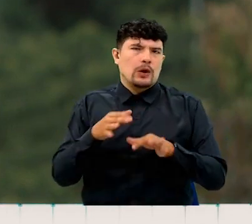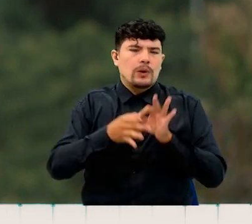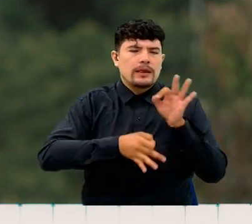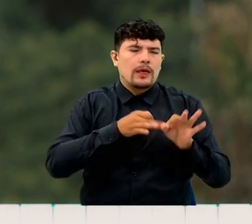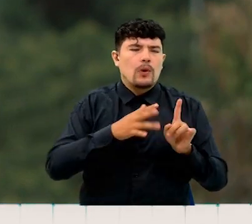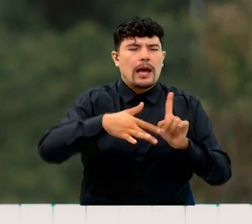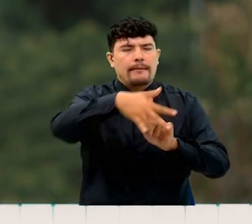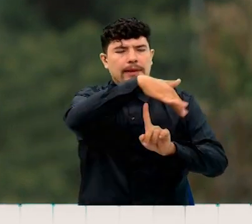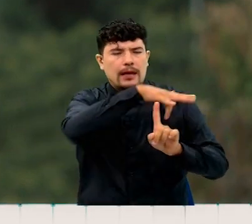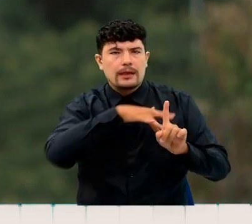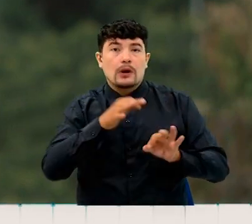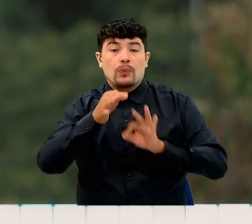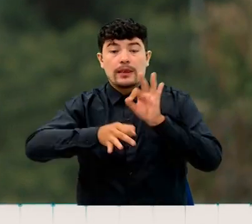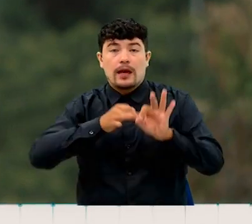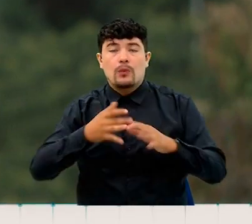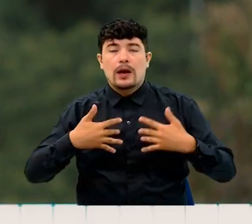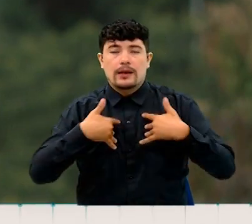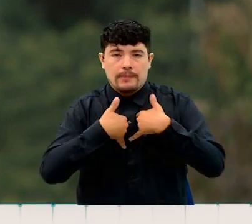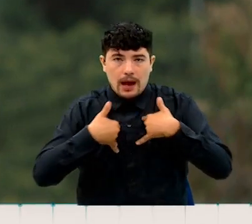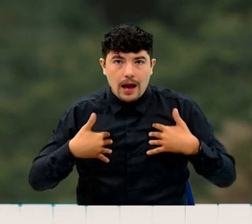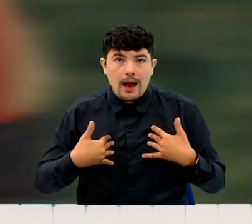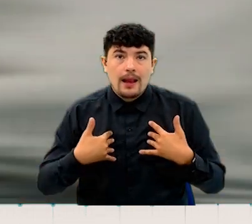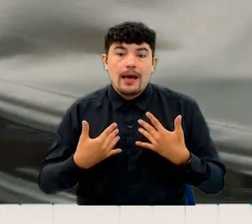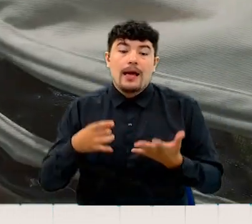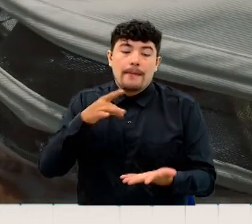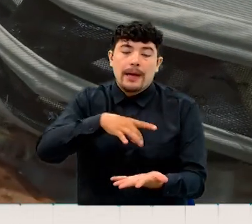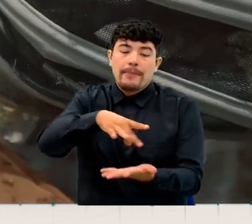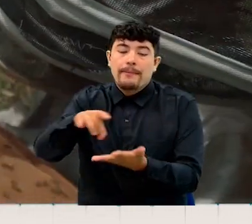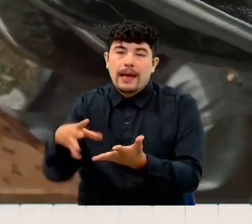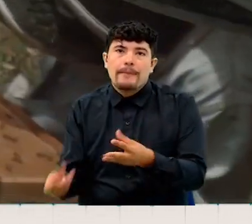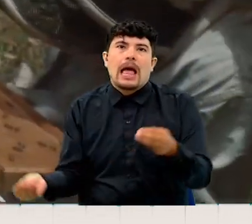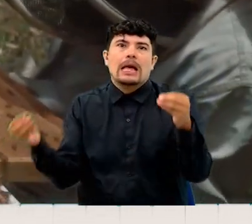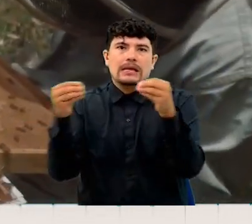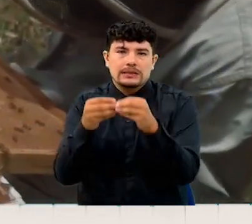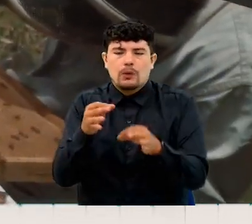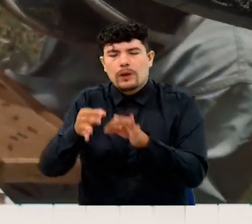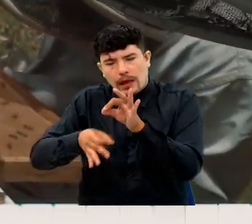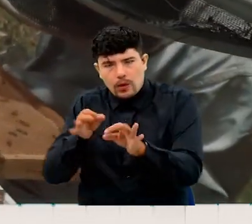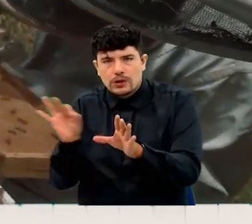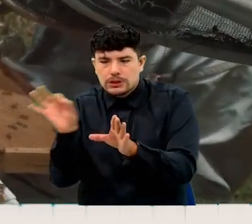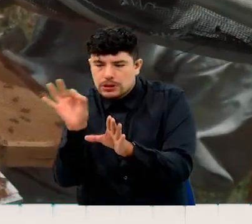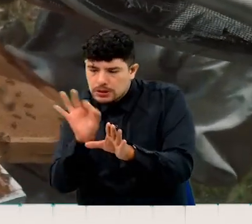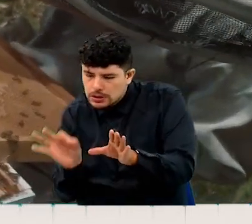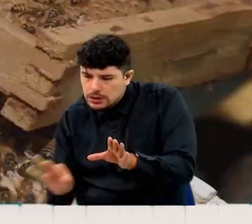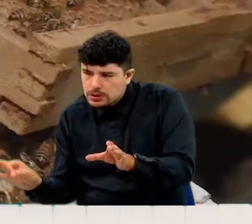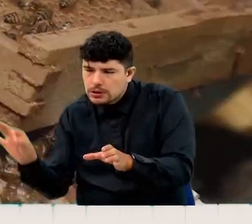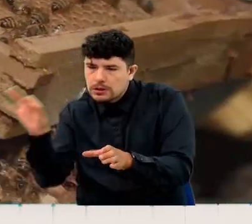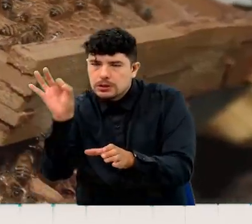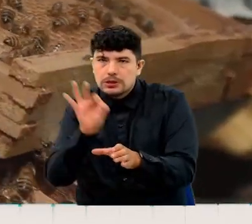la fauna, a sembrar más árboles, a cuidar más las abejas,